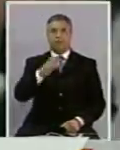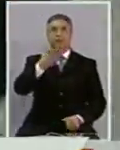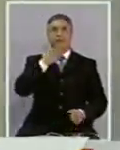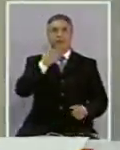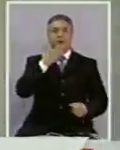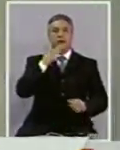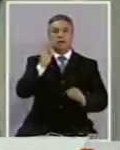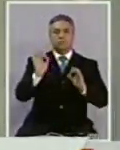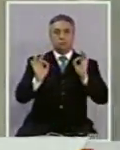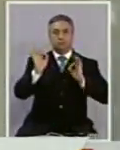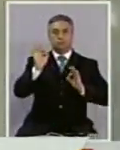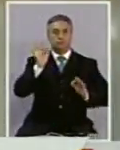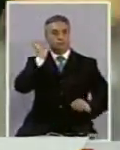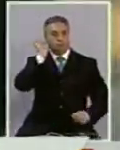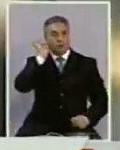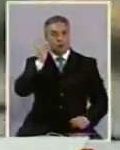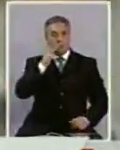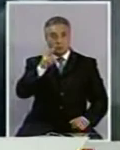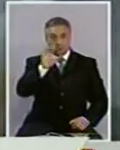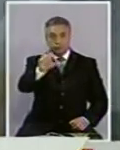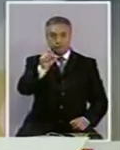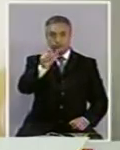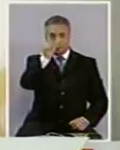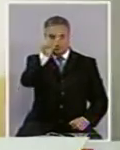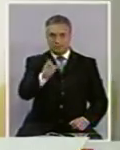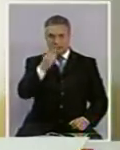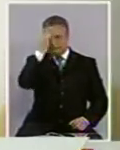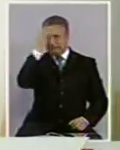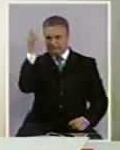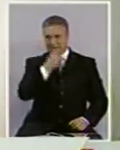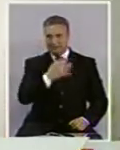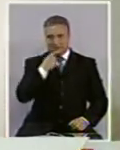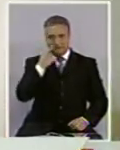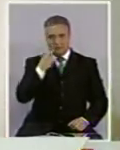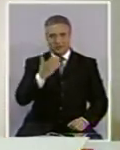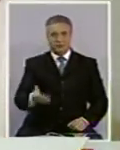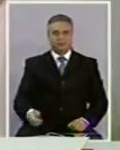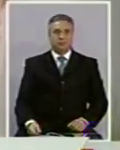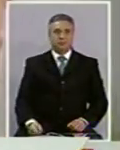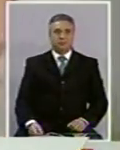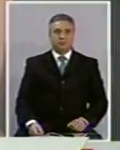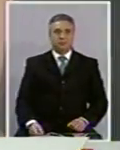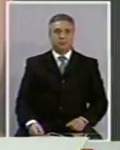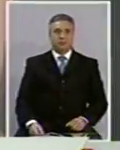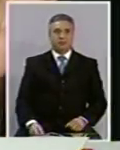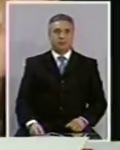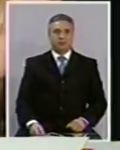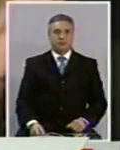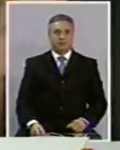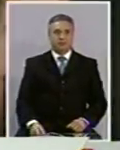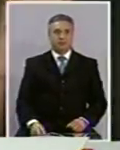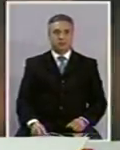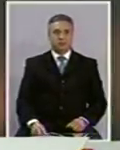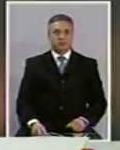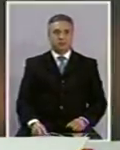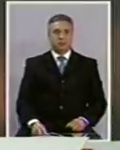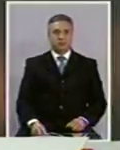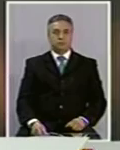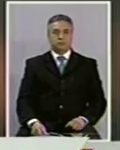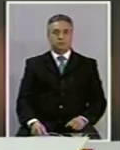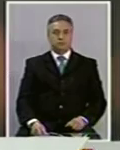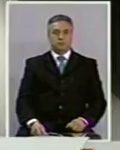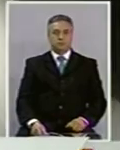femenino es el descubrimiento de Henry Cavill. Okay, now he was close. Try to domesticate you, but you're